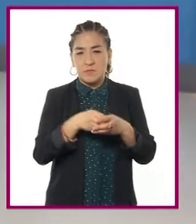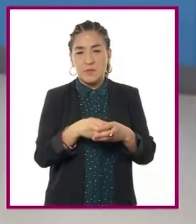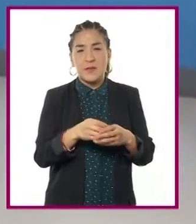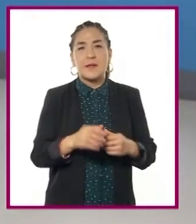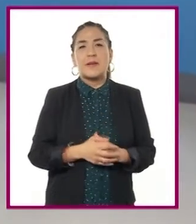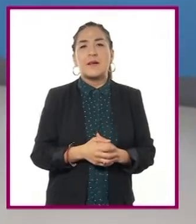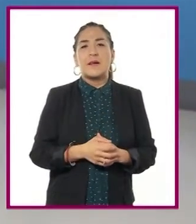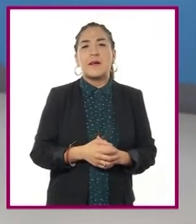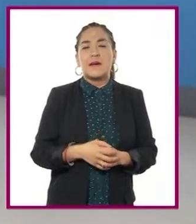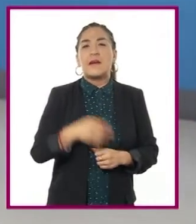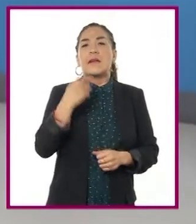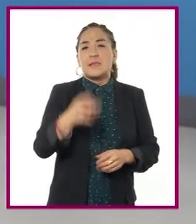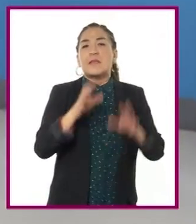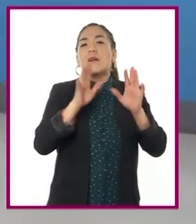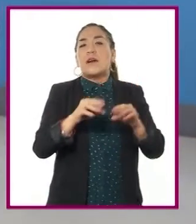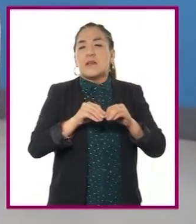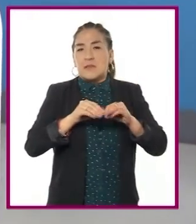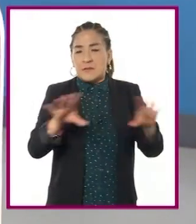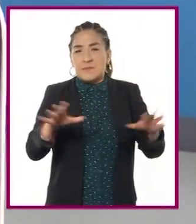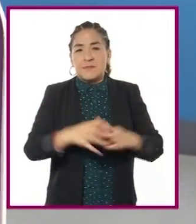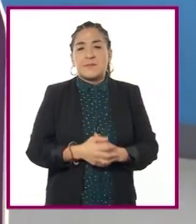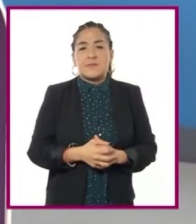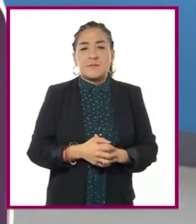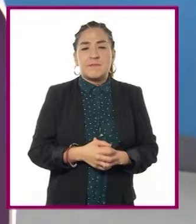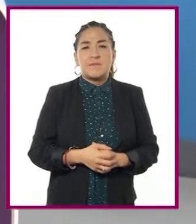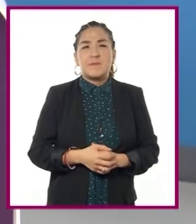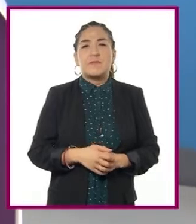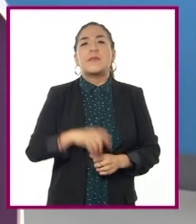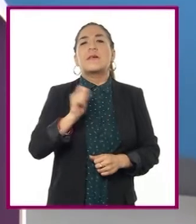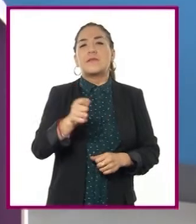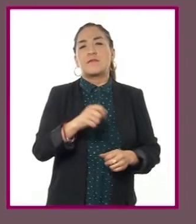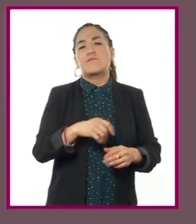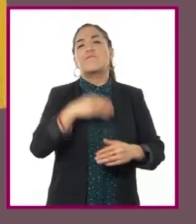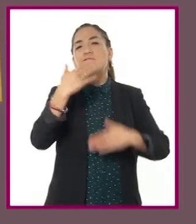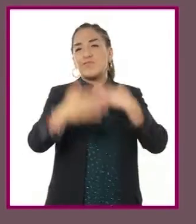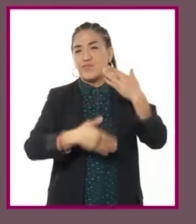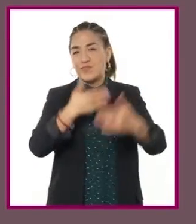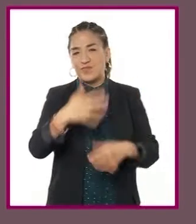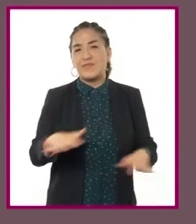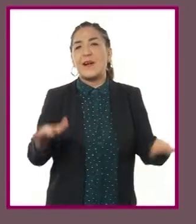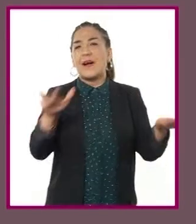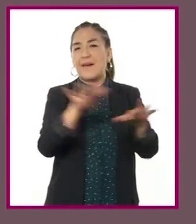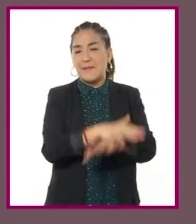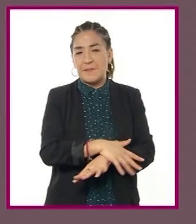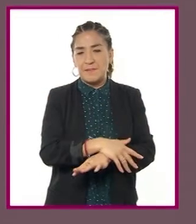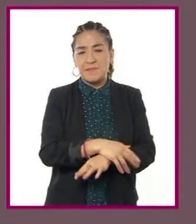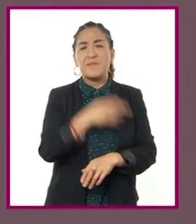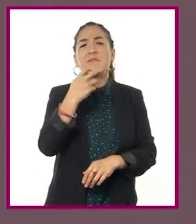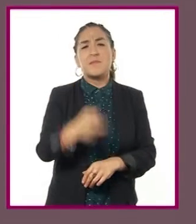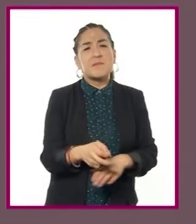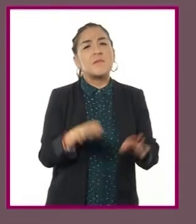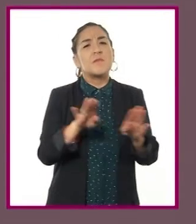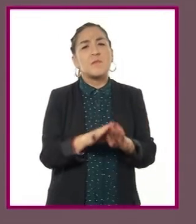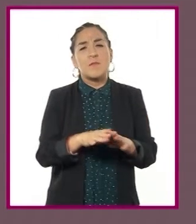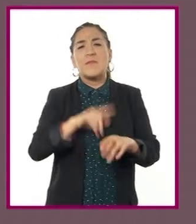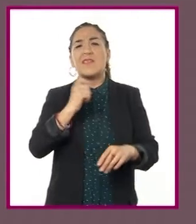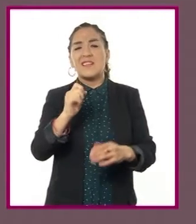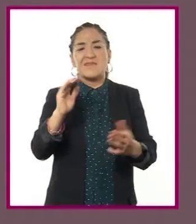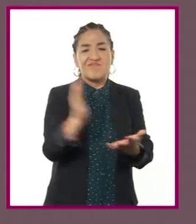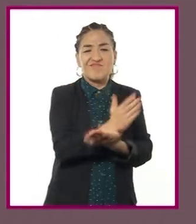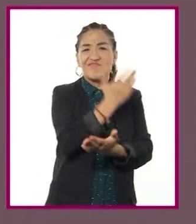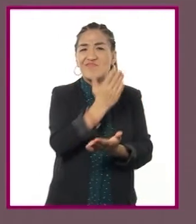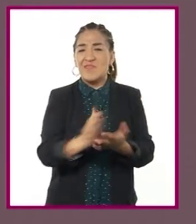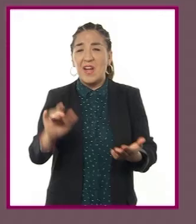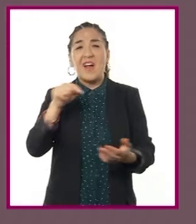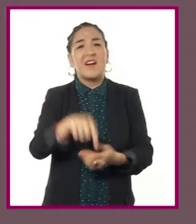Ya entonces pronuncié una frase que continuó siendo mi credo. A pesar de todo aquello que nos separa,